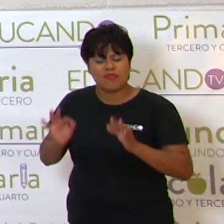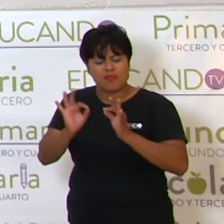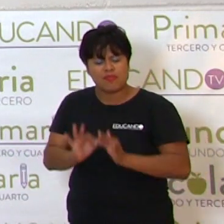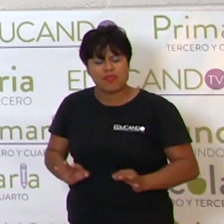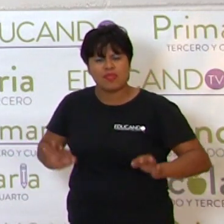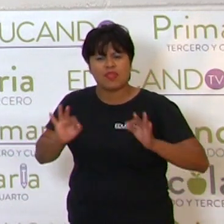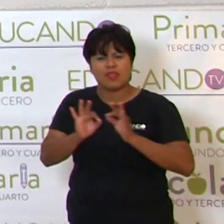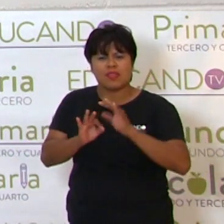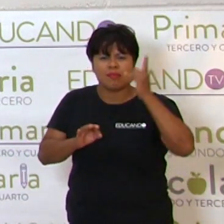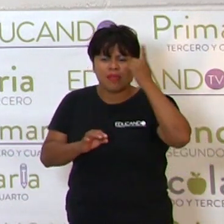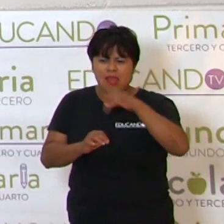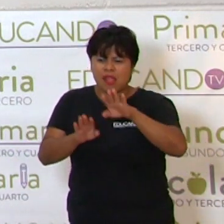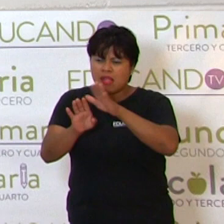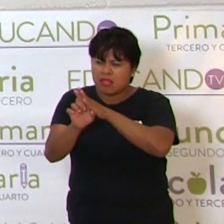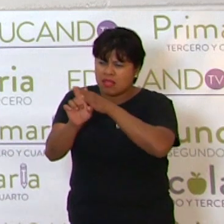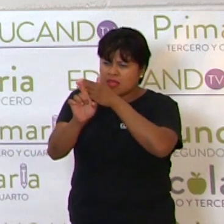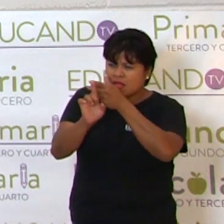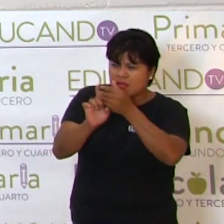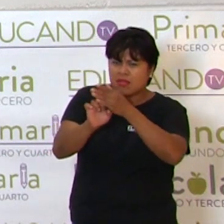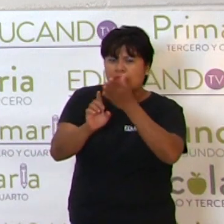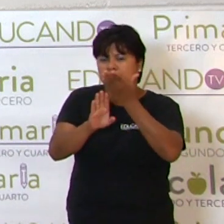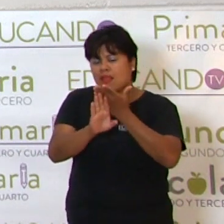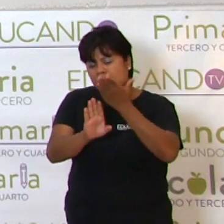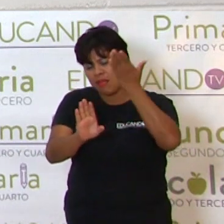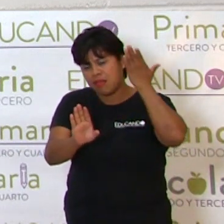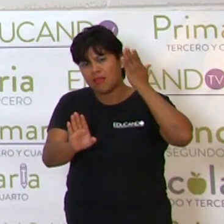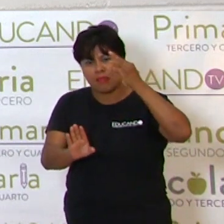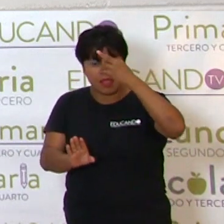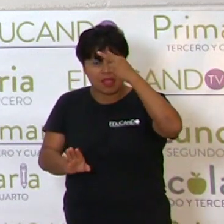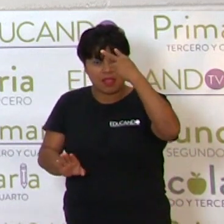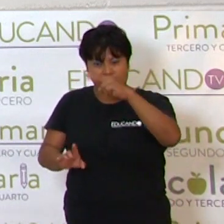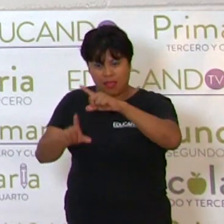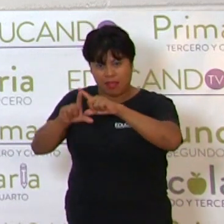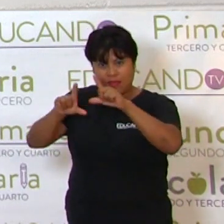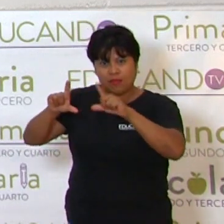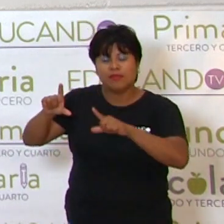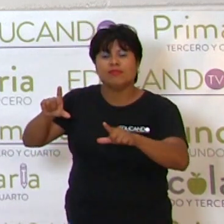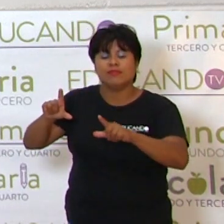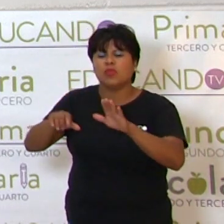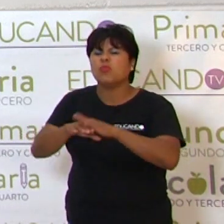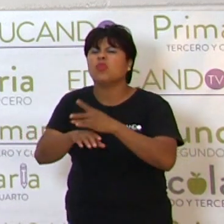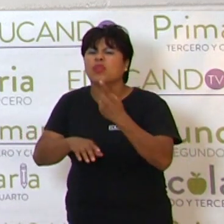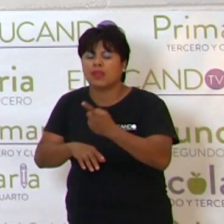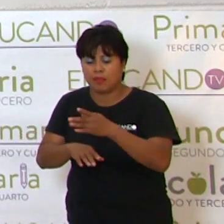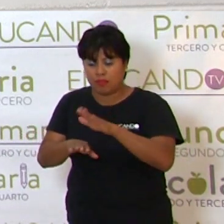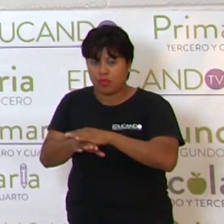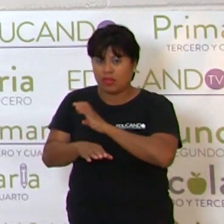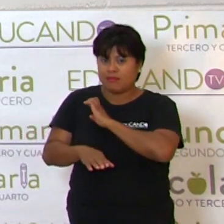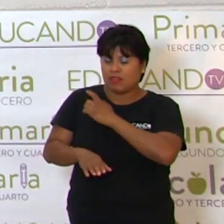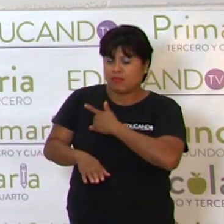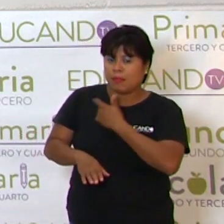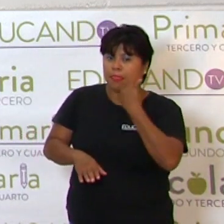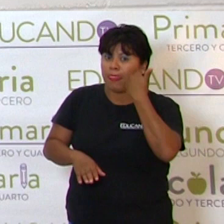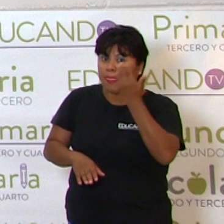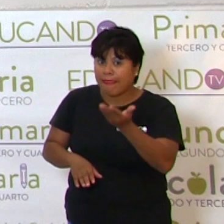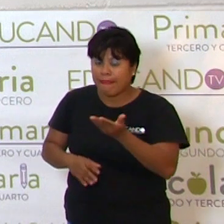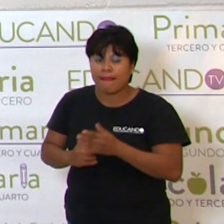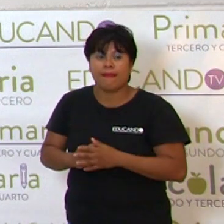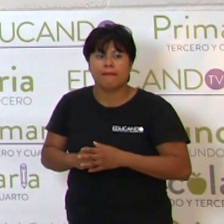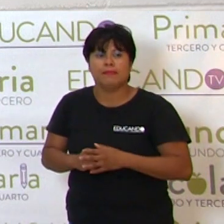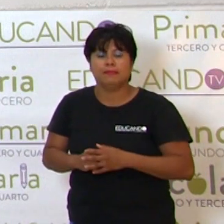para la conquista de los antiguos mexicanos. ¿Por qué? Porque los españoles querían, entre otras